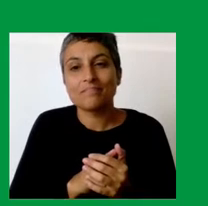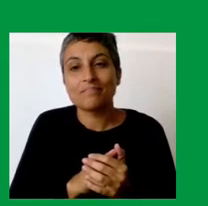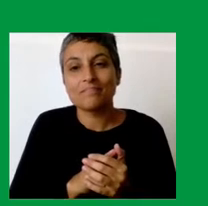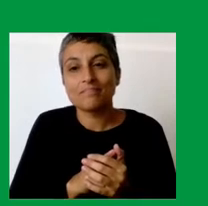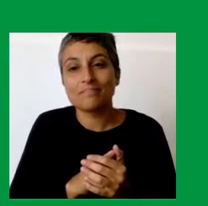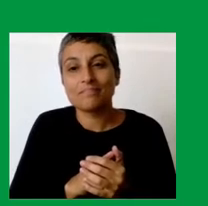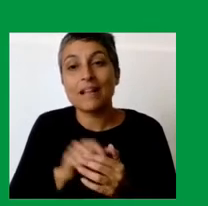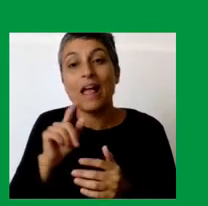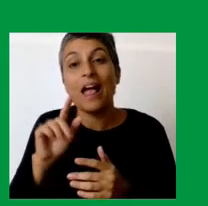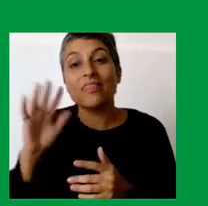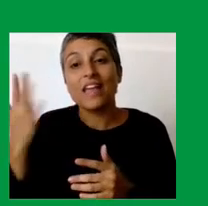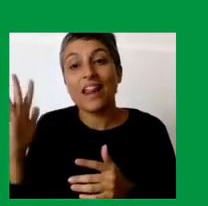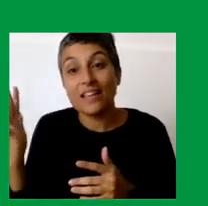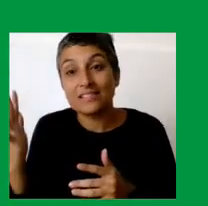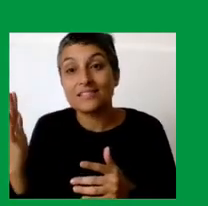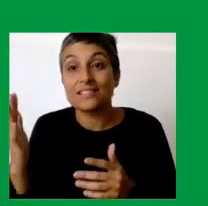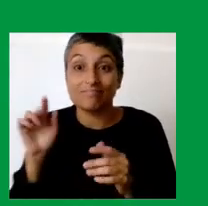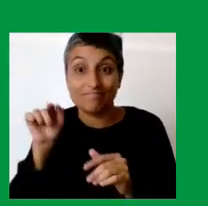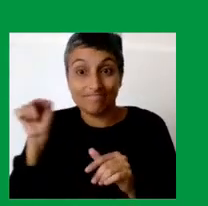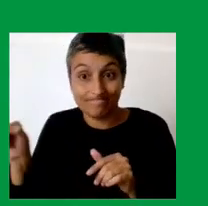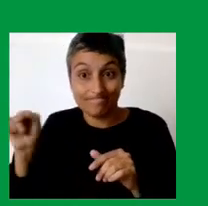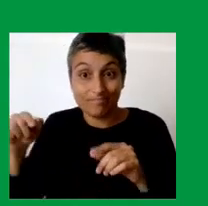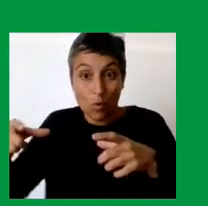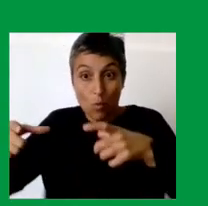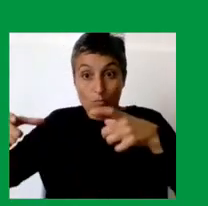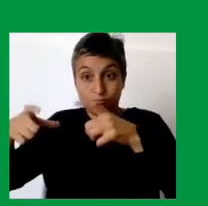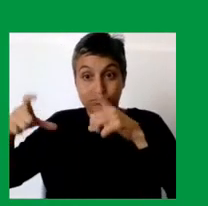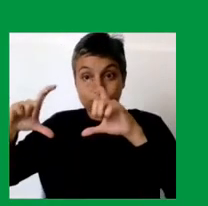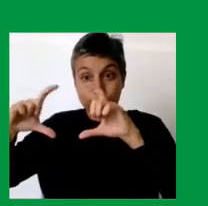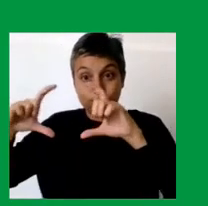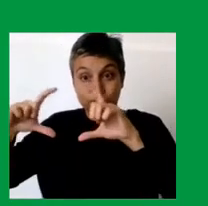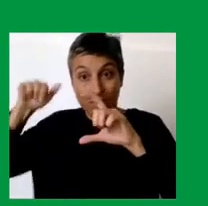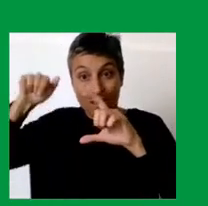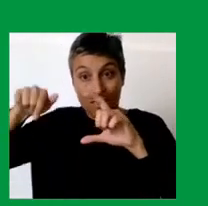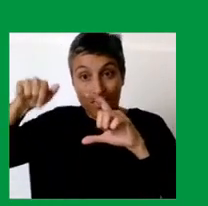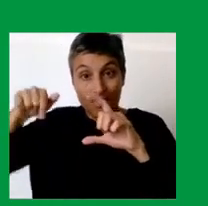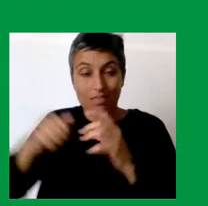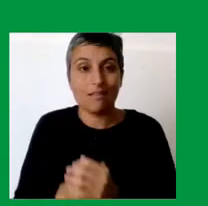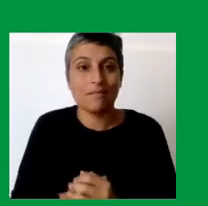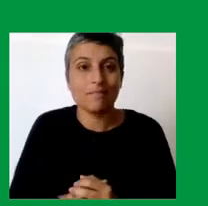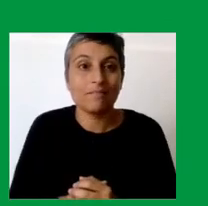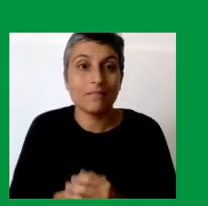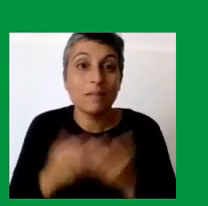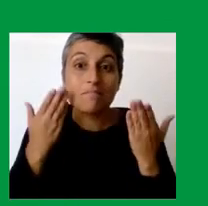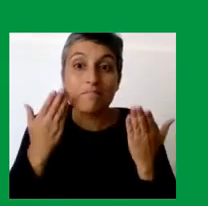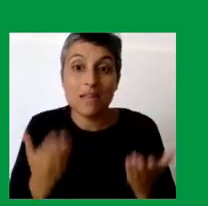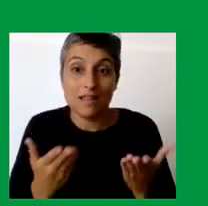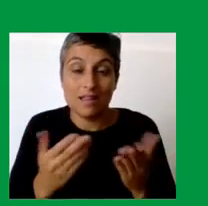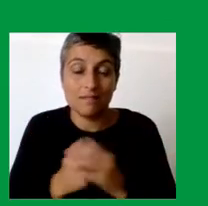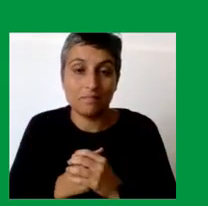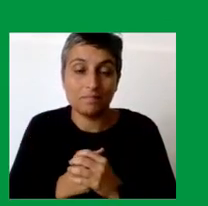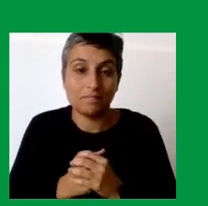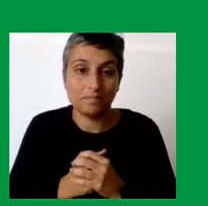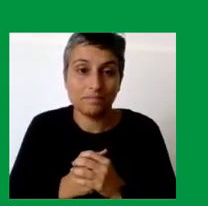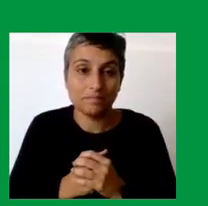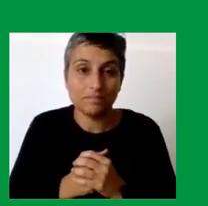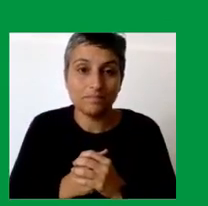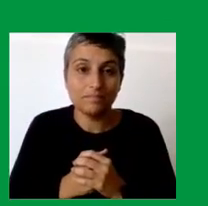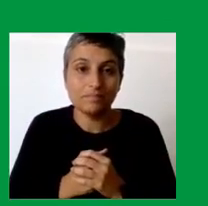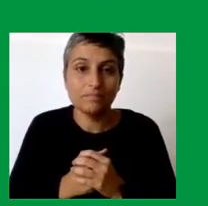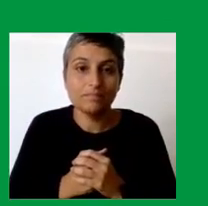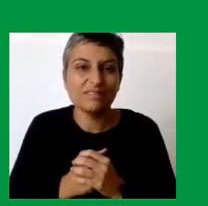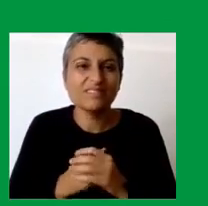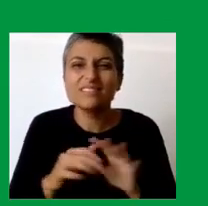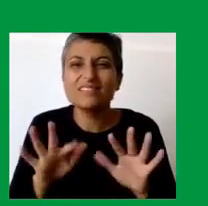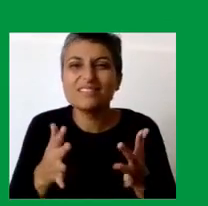a mi derecha, no sé cómo lo ven ustedes ahí. Y esto que está acá. Y esto que está acá. ¿Qué